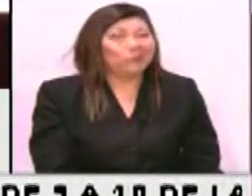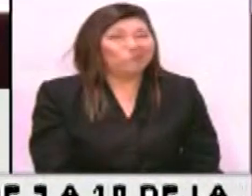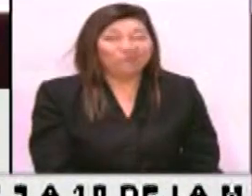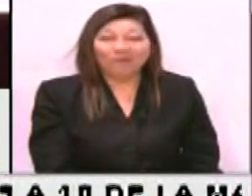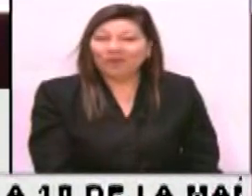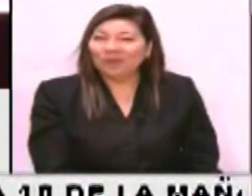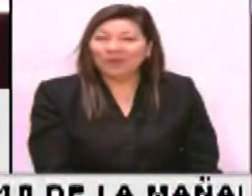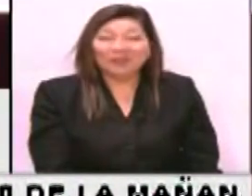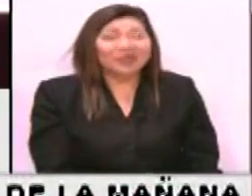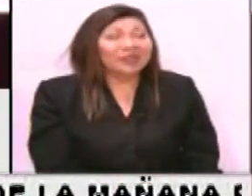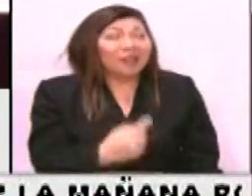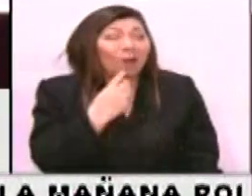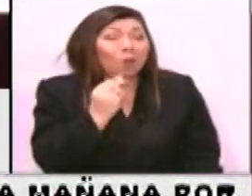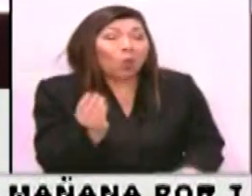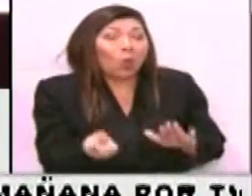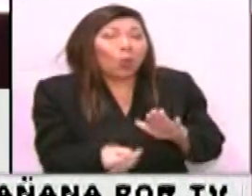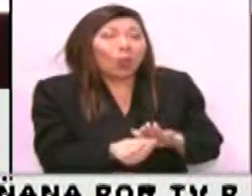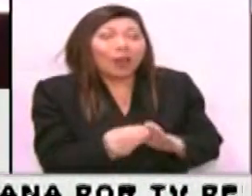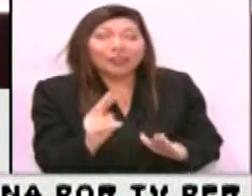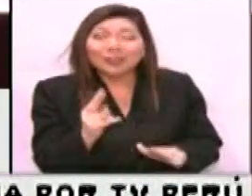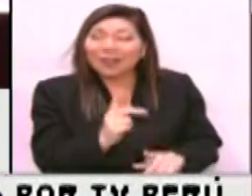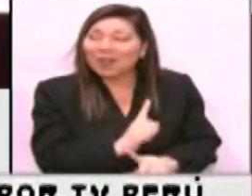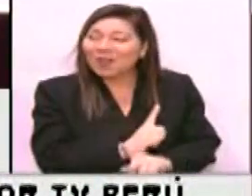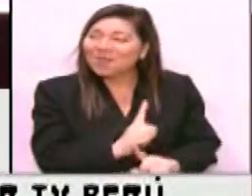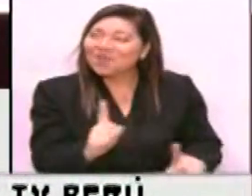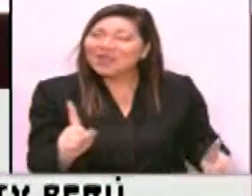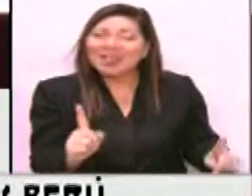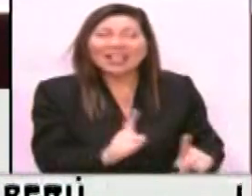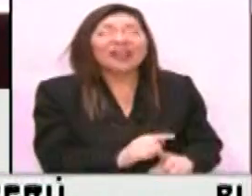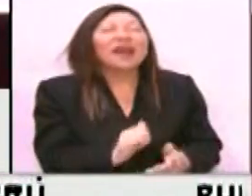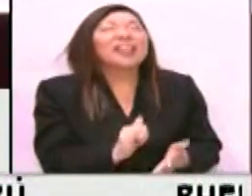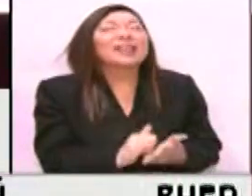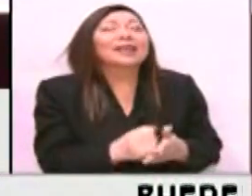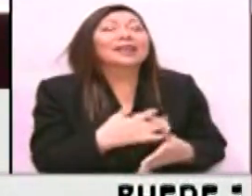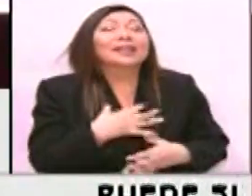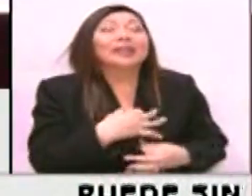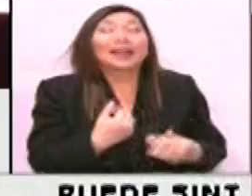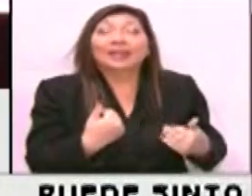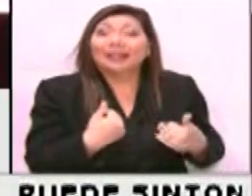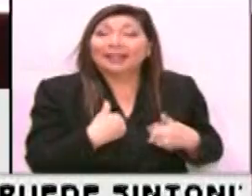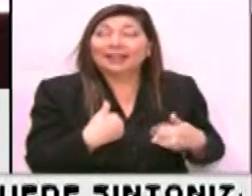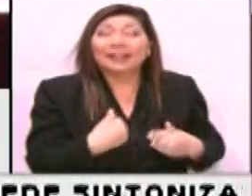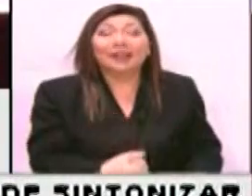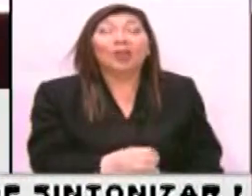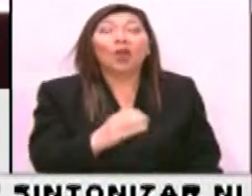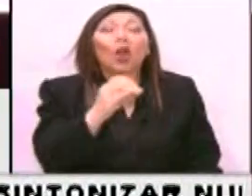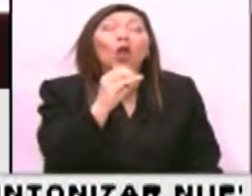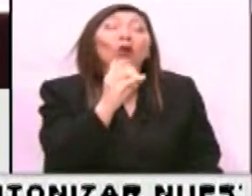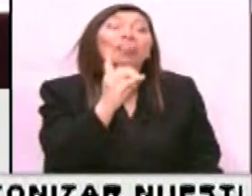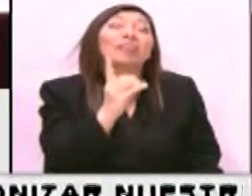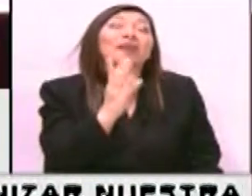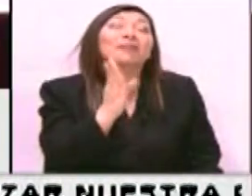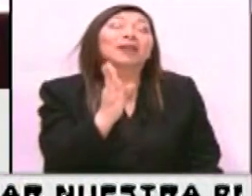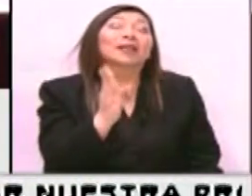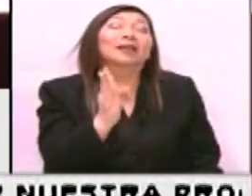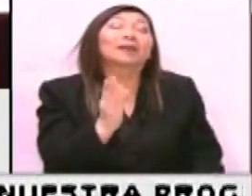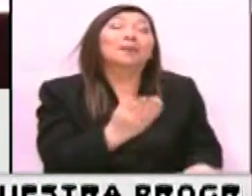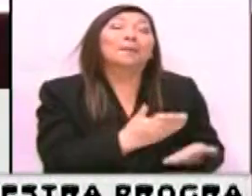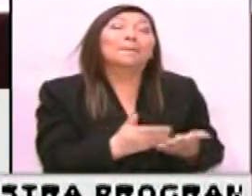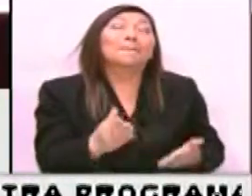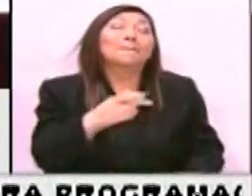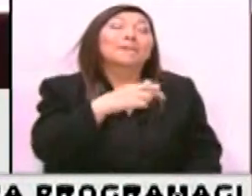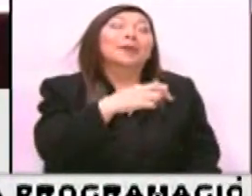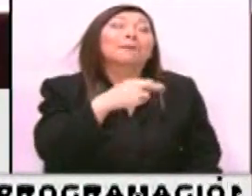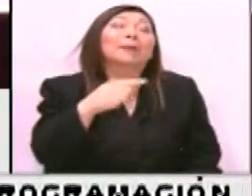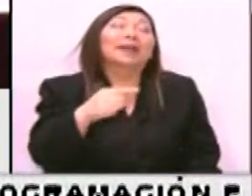ni a coima ni a corrupción. ¿Qué interés tendría Odebrecht de exculpar a Pedro